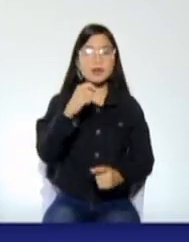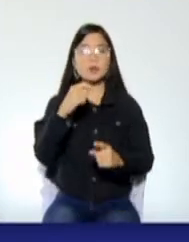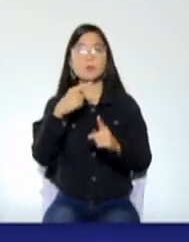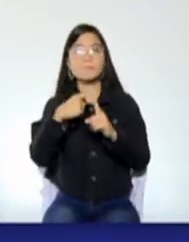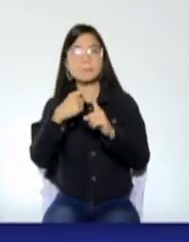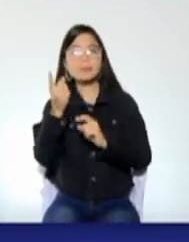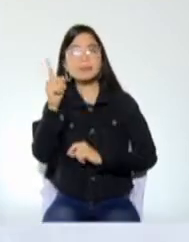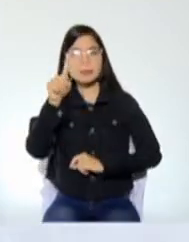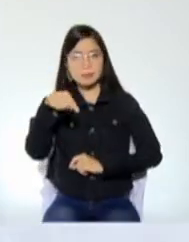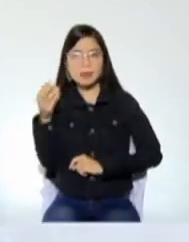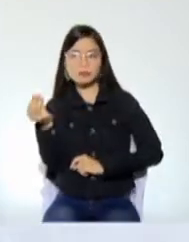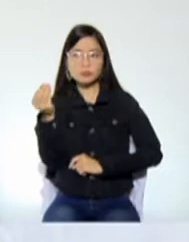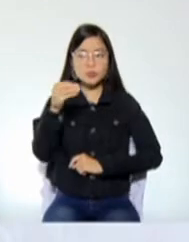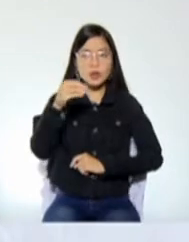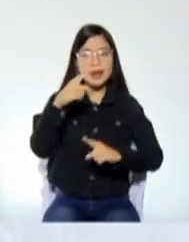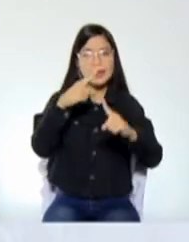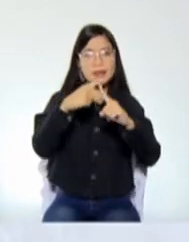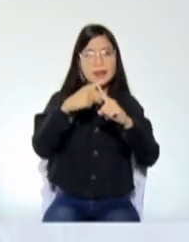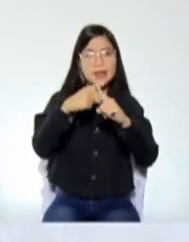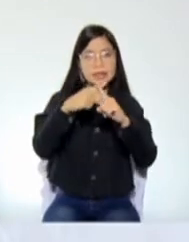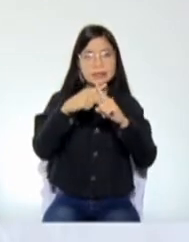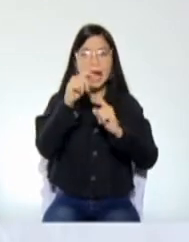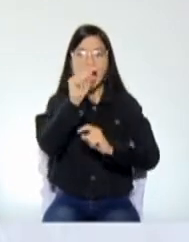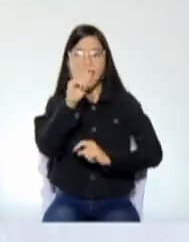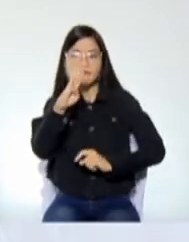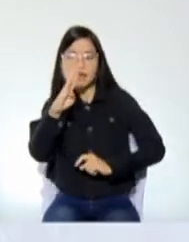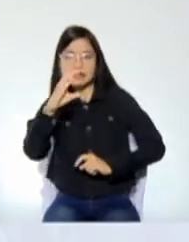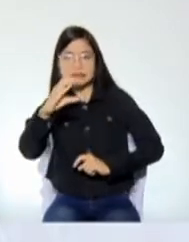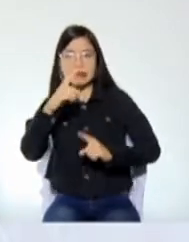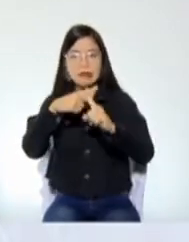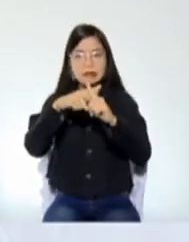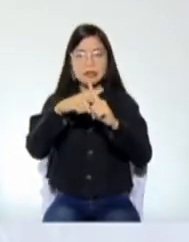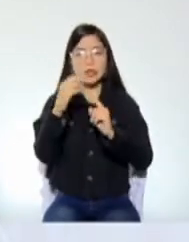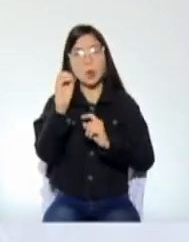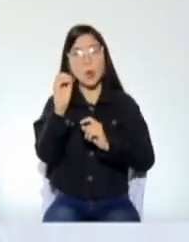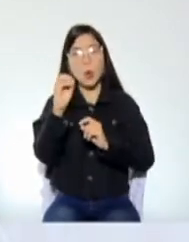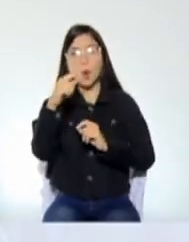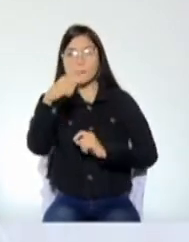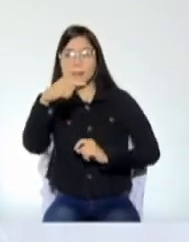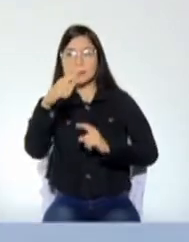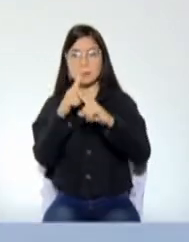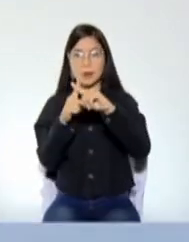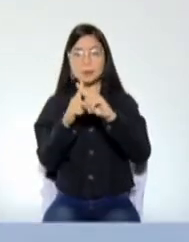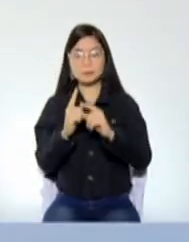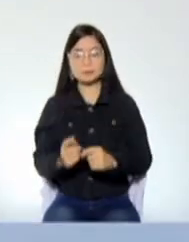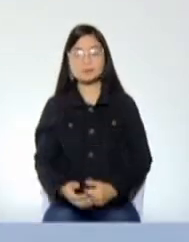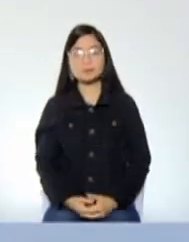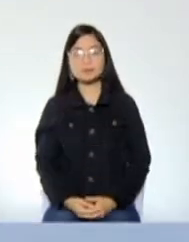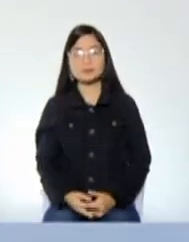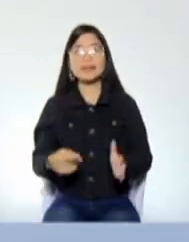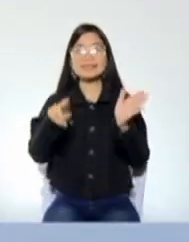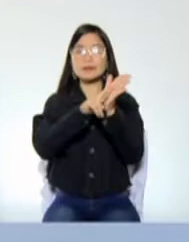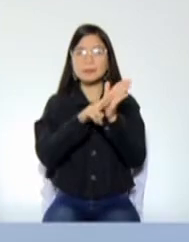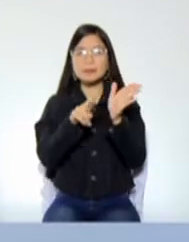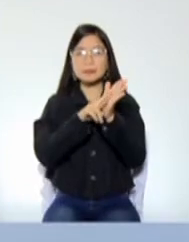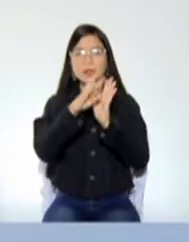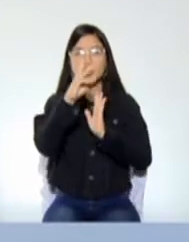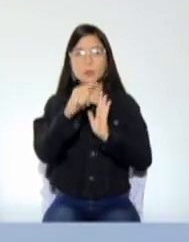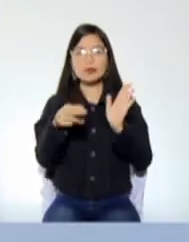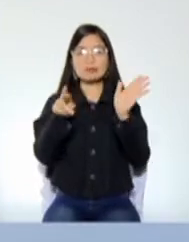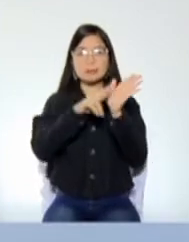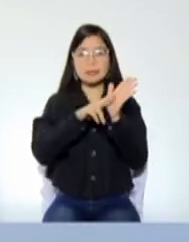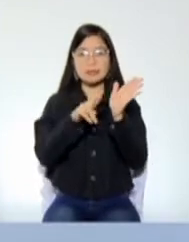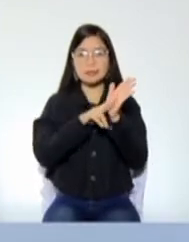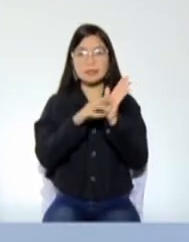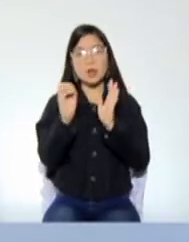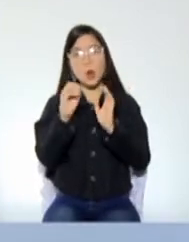que es factor común. Cuando hablamos de algo que es común, es que se repite en todos los casos. Vemos que la